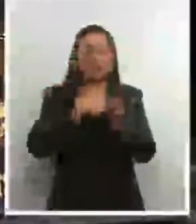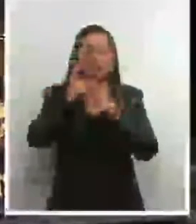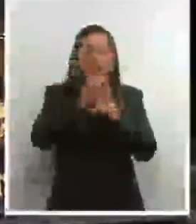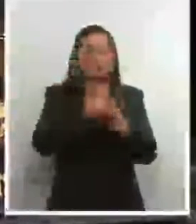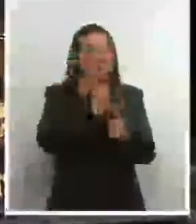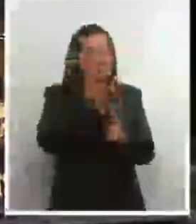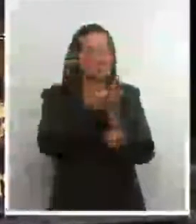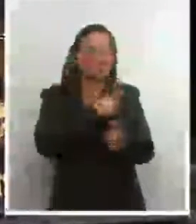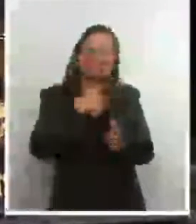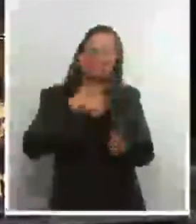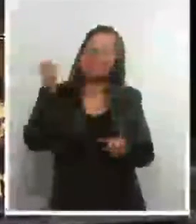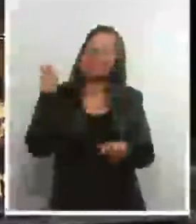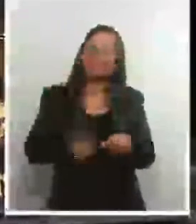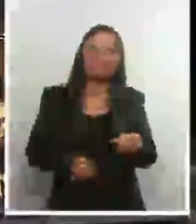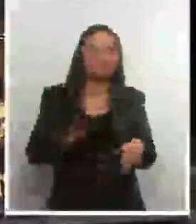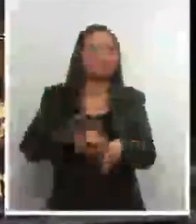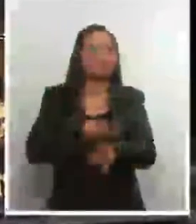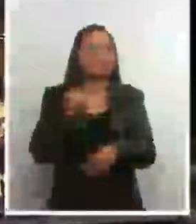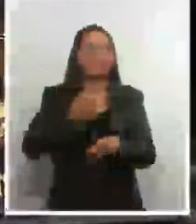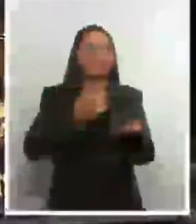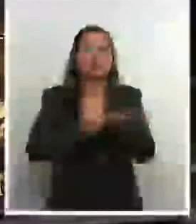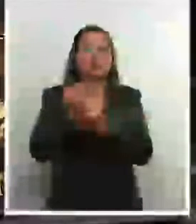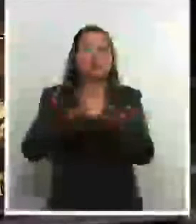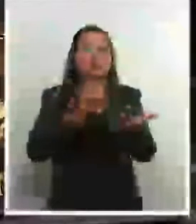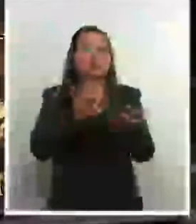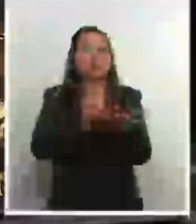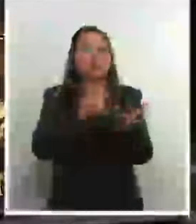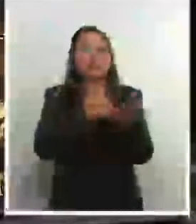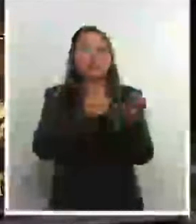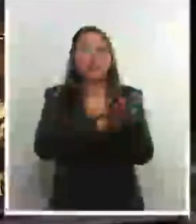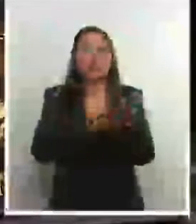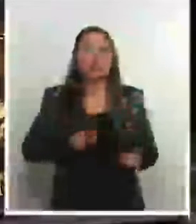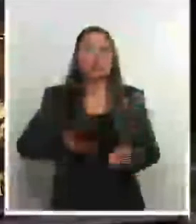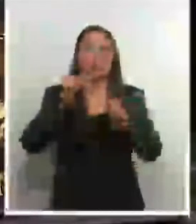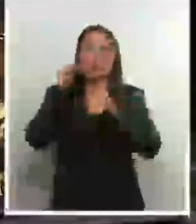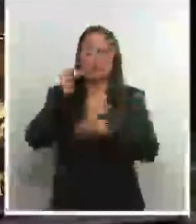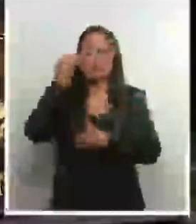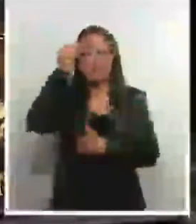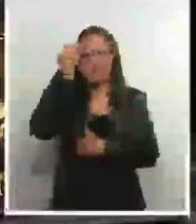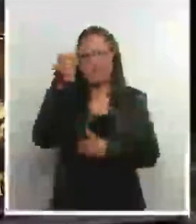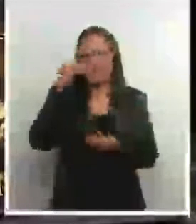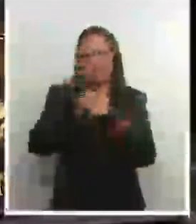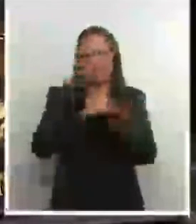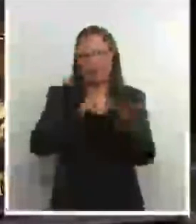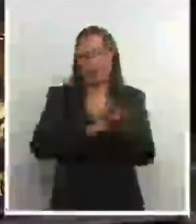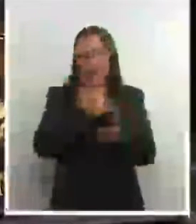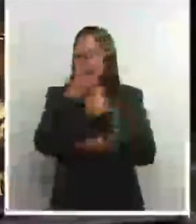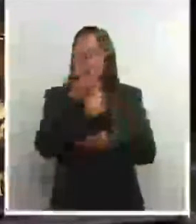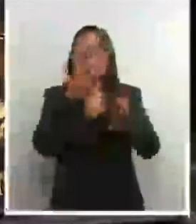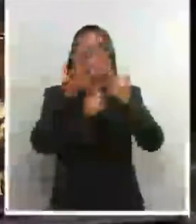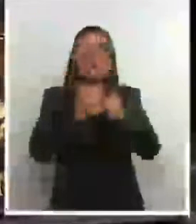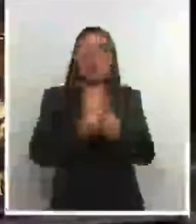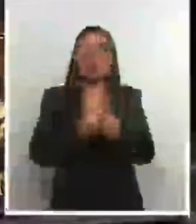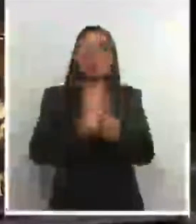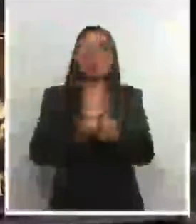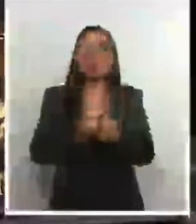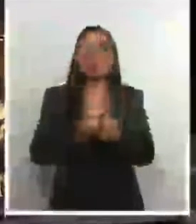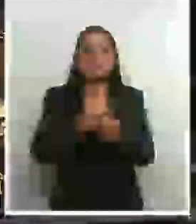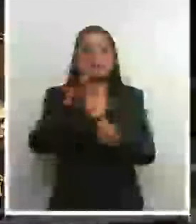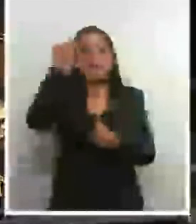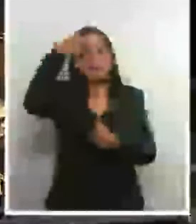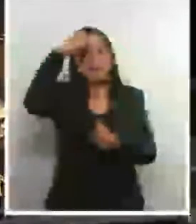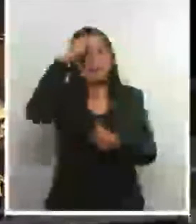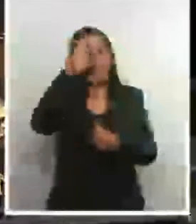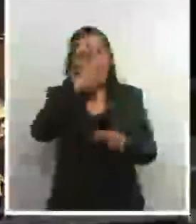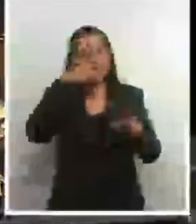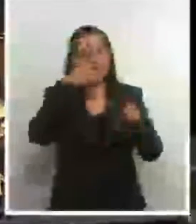comisión, porque el dictamen original no ponía esa limitación de que la experiencia